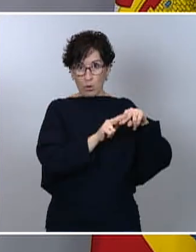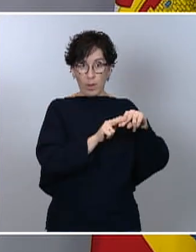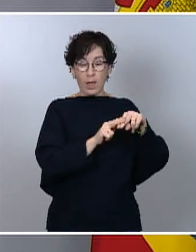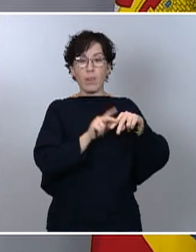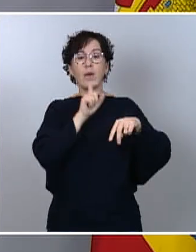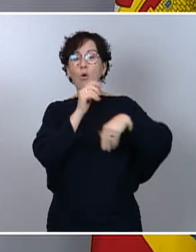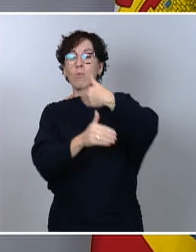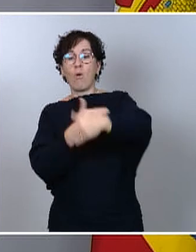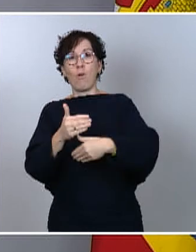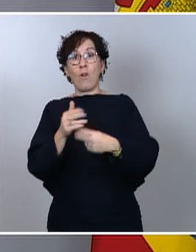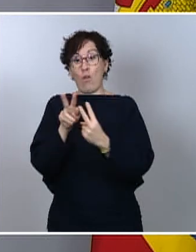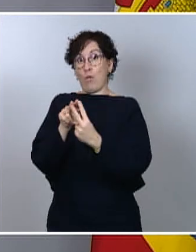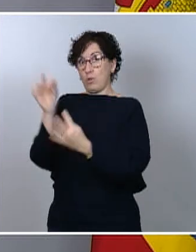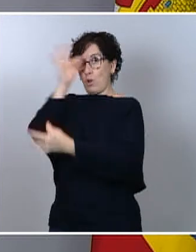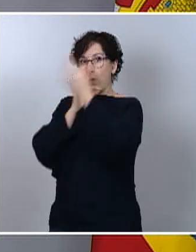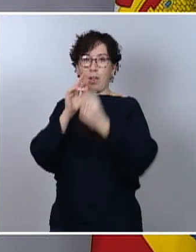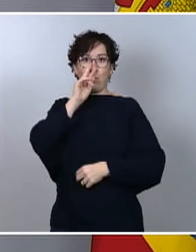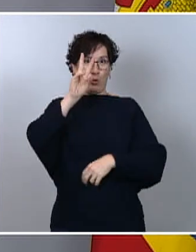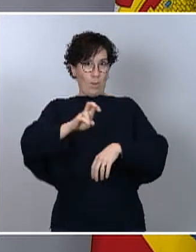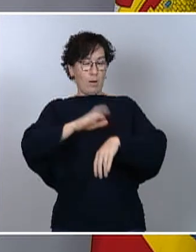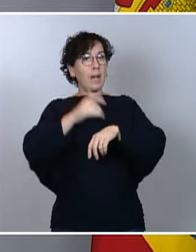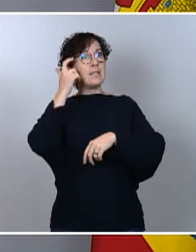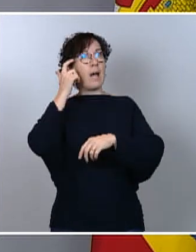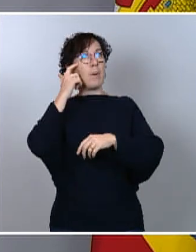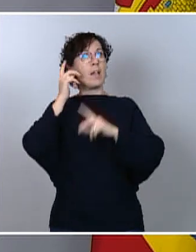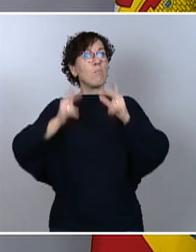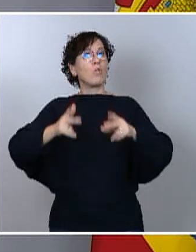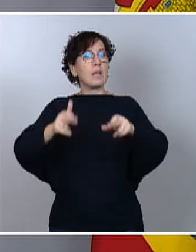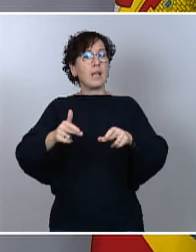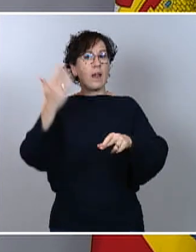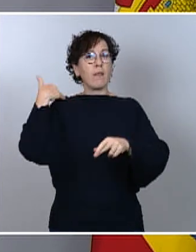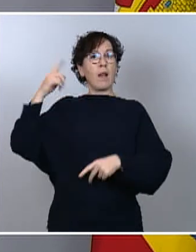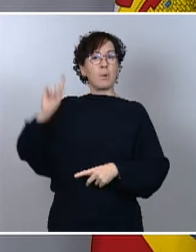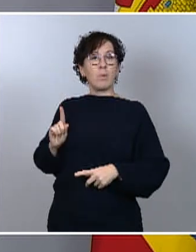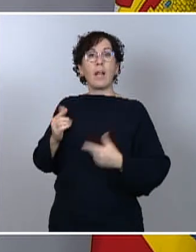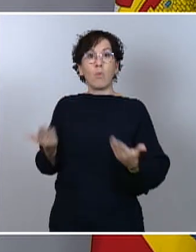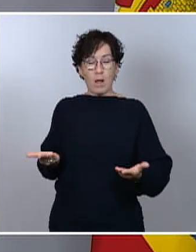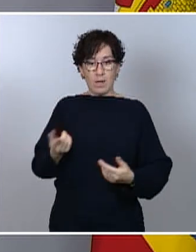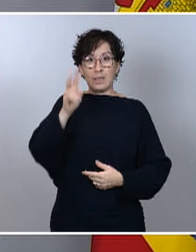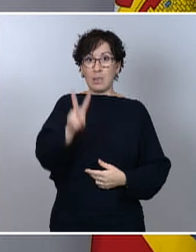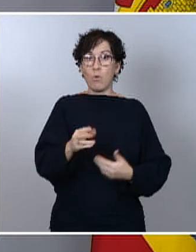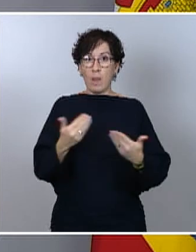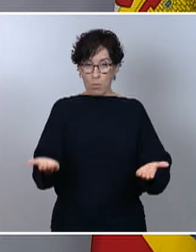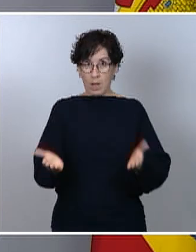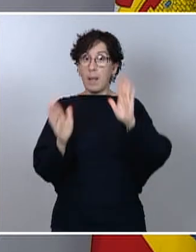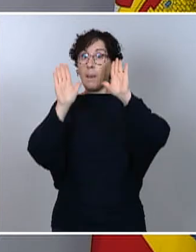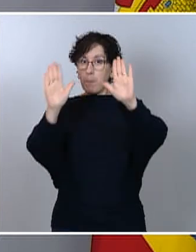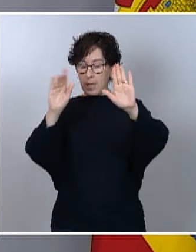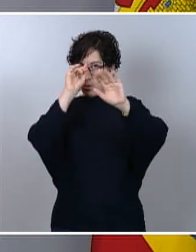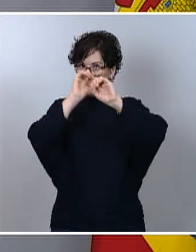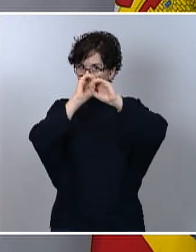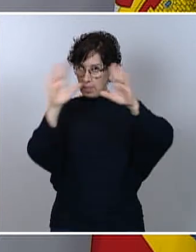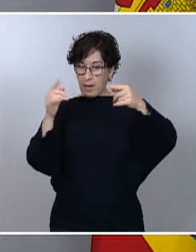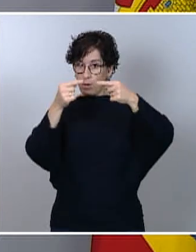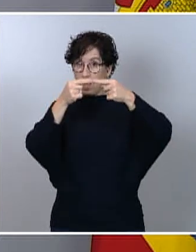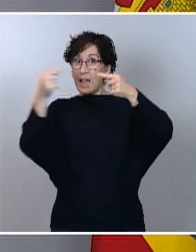esa primera onda. Como digo, hemos tenido que sustraer las muertes que se han producido en